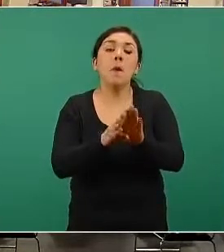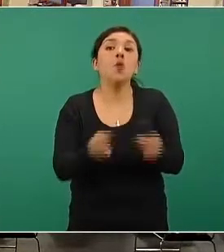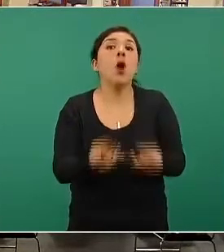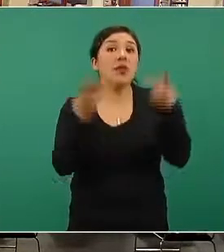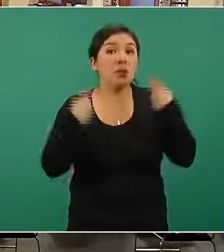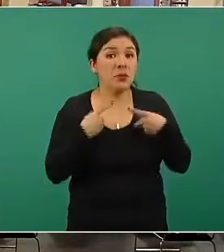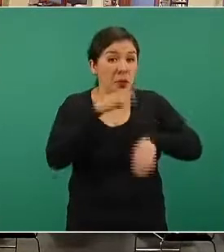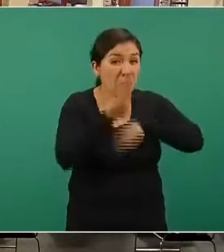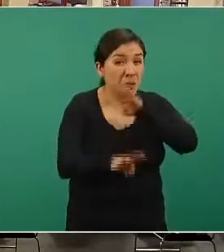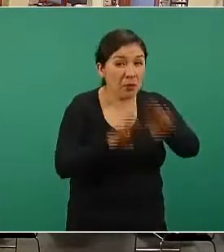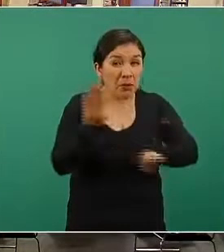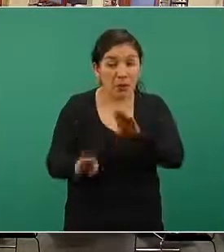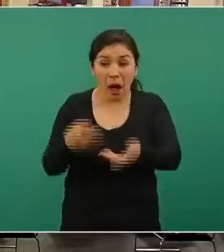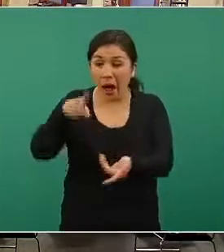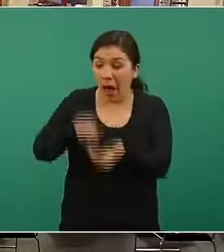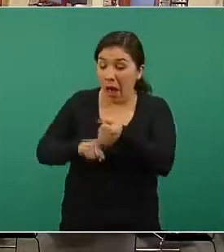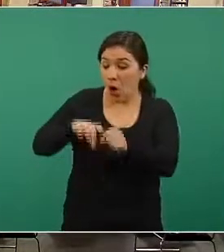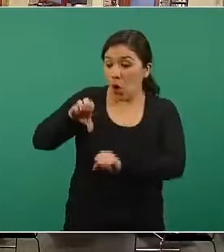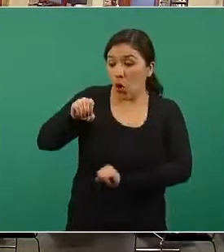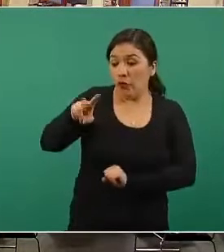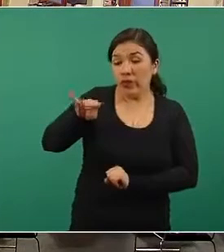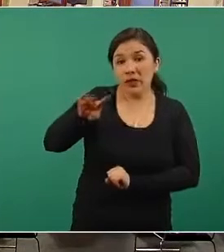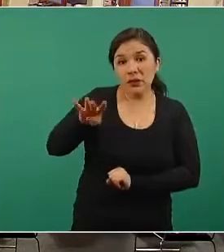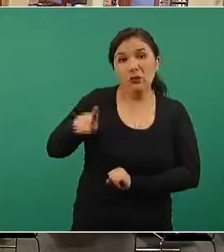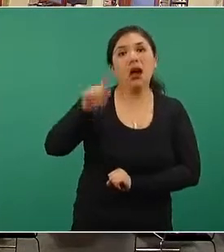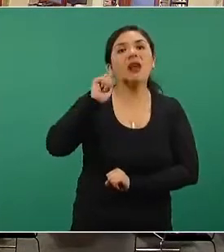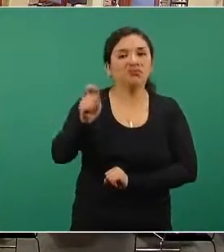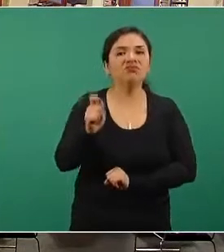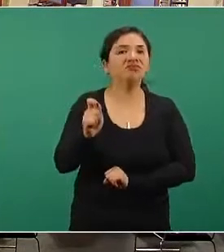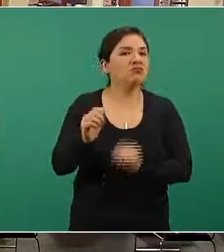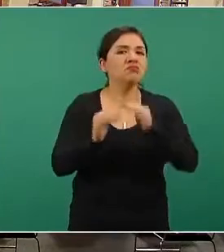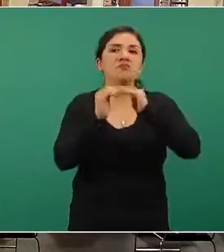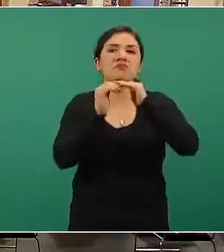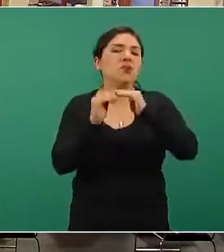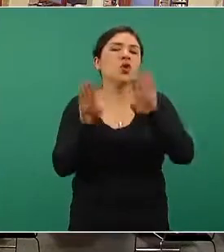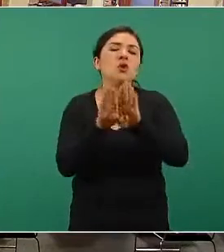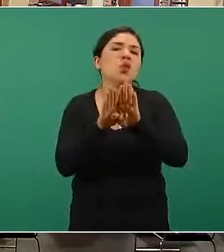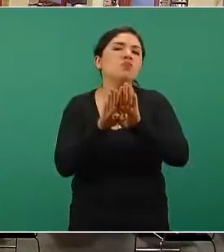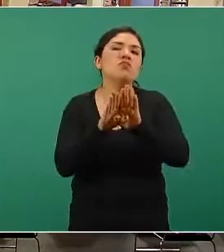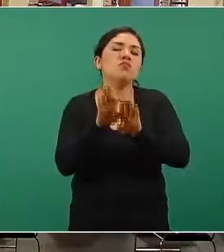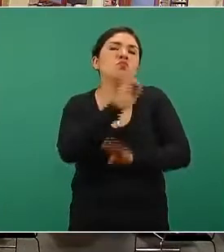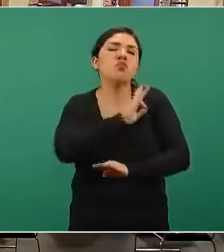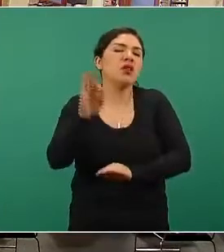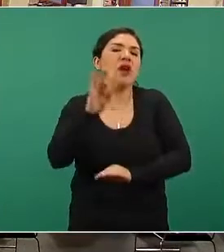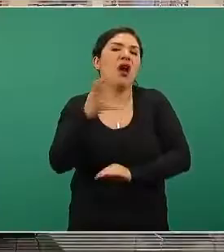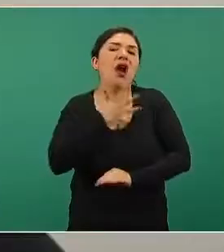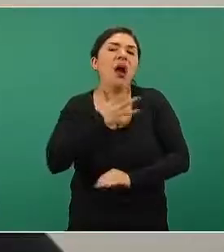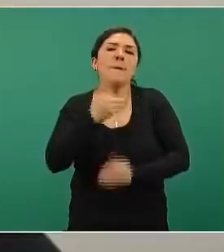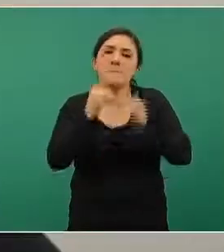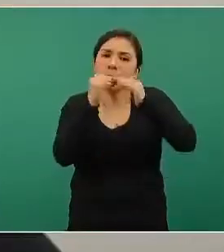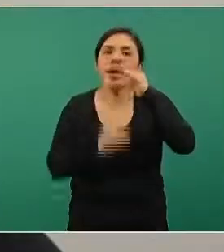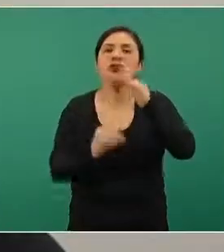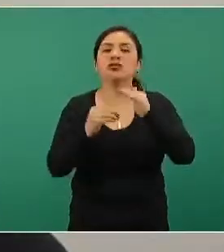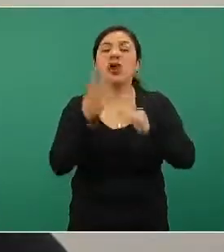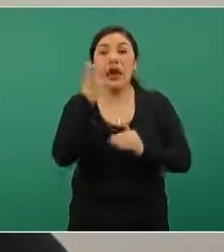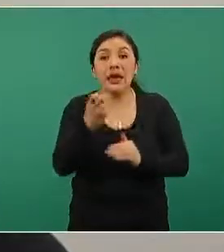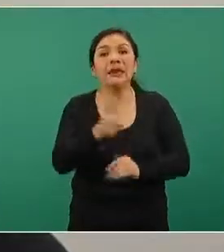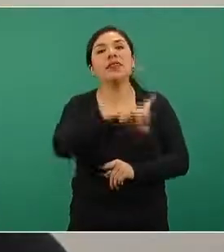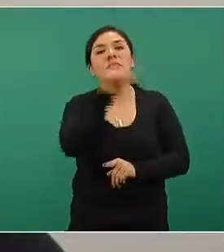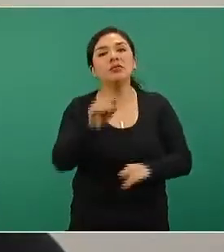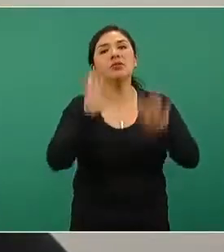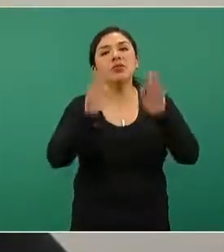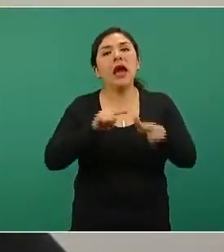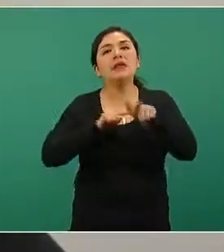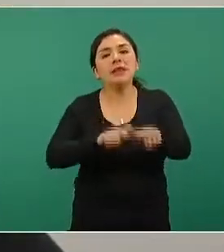por COVID-19 sea el mejor y el más alto y esperado que se tiene, y luego poder entonces continuar con